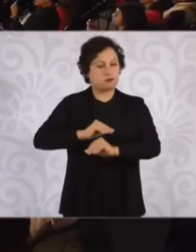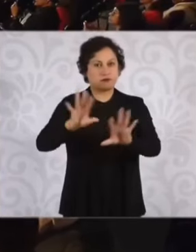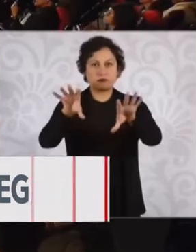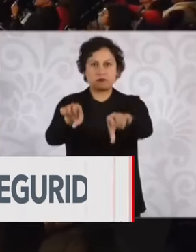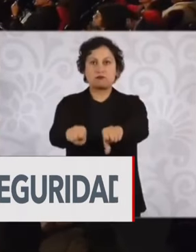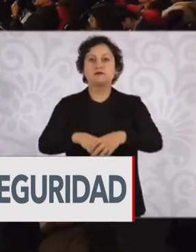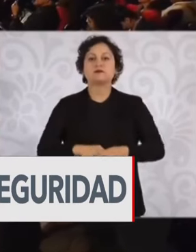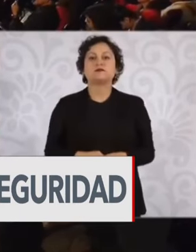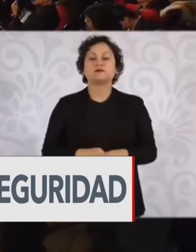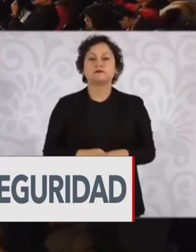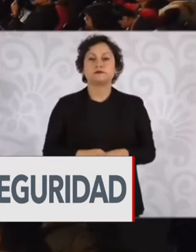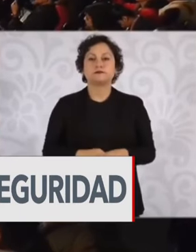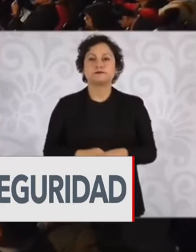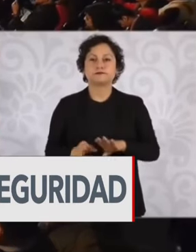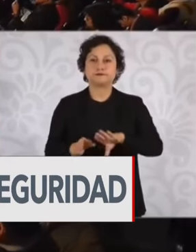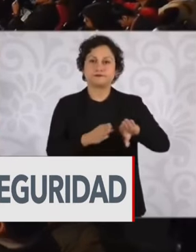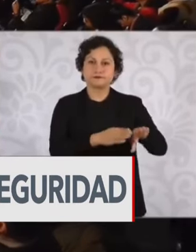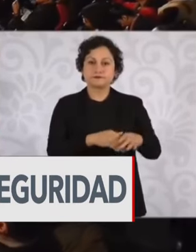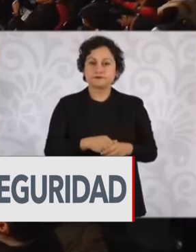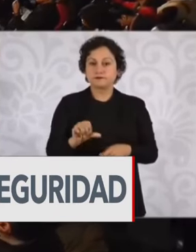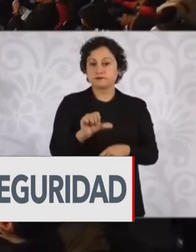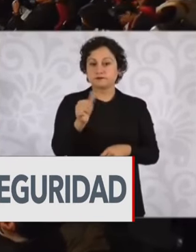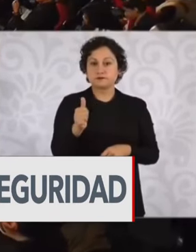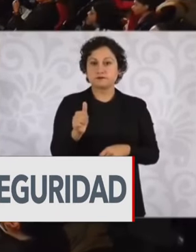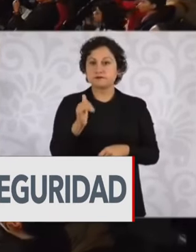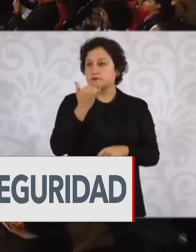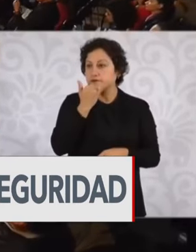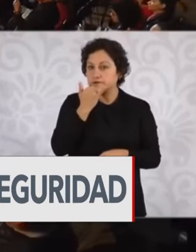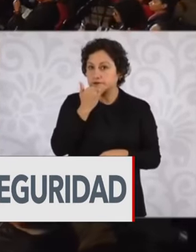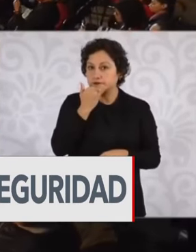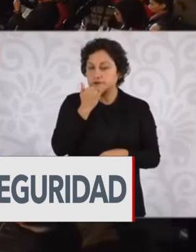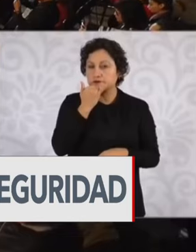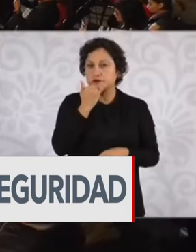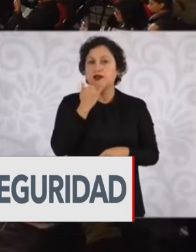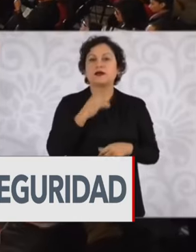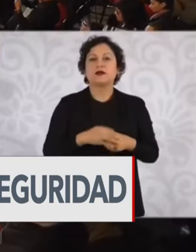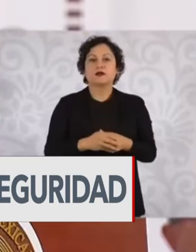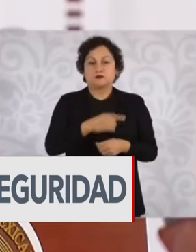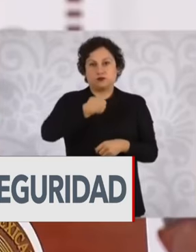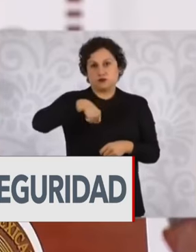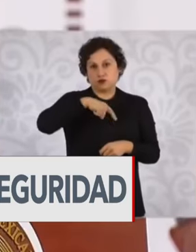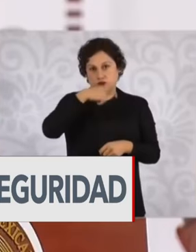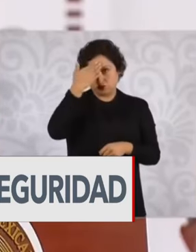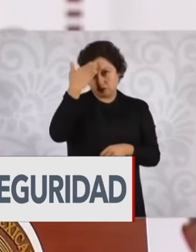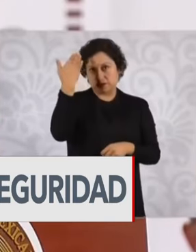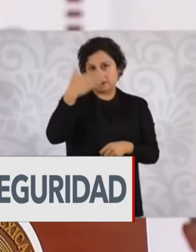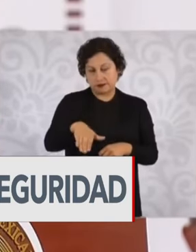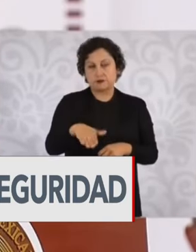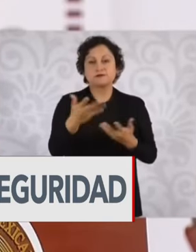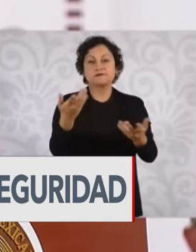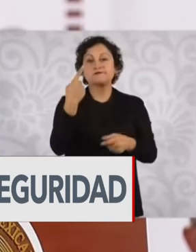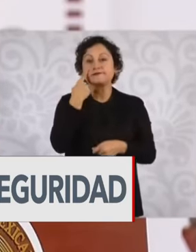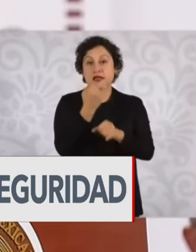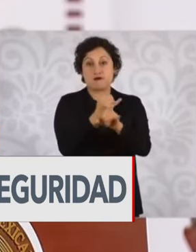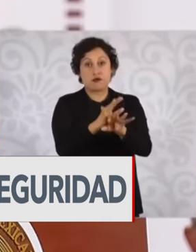El titular de la Secretaría de Seguridad y Protección Ciudadana ofreció los primeros avances de la investigación del homicidio de Alejandro Arcos Catalán, alcalde de